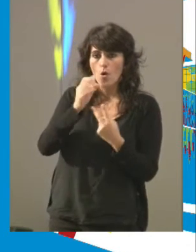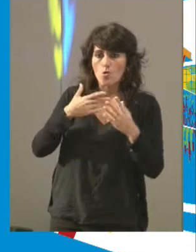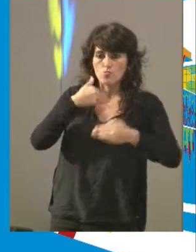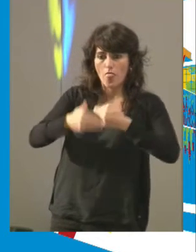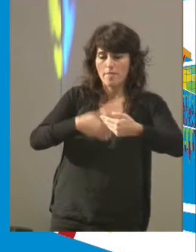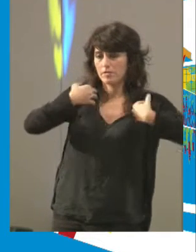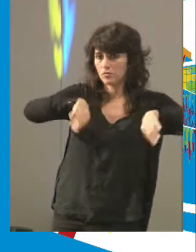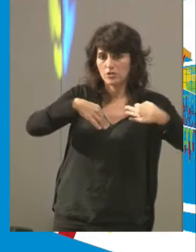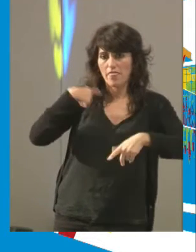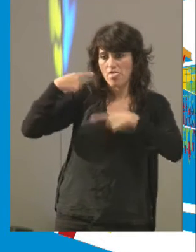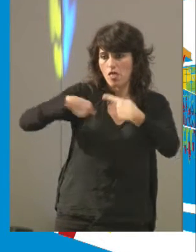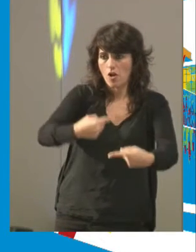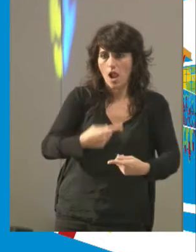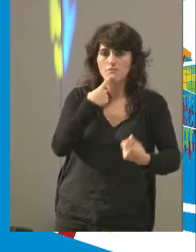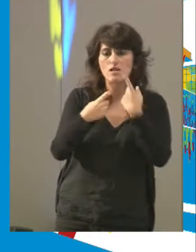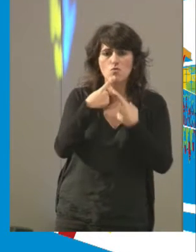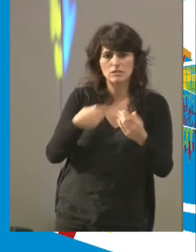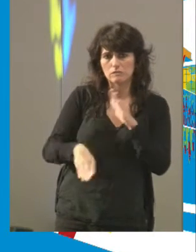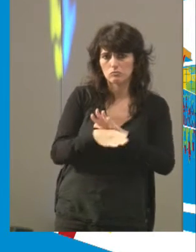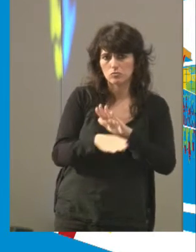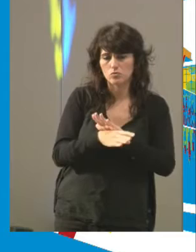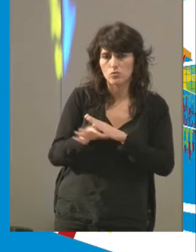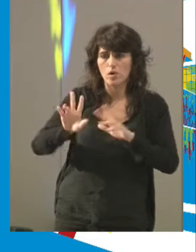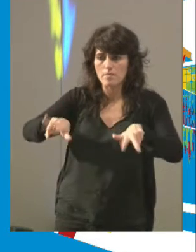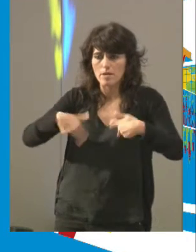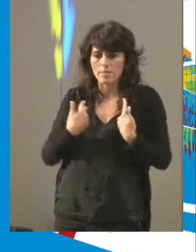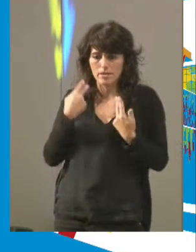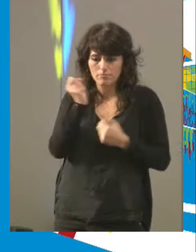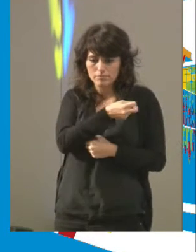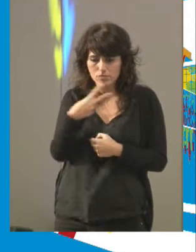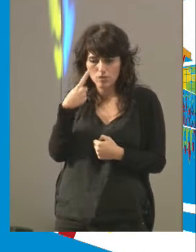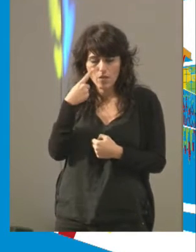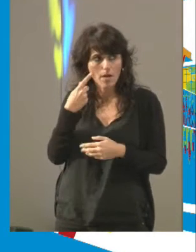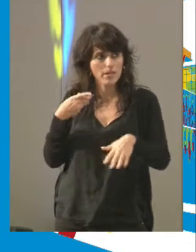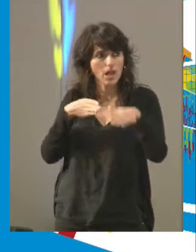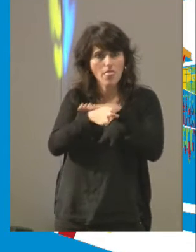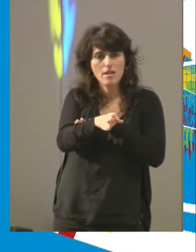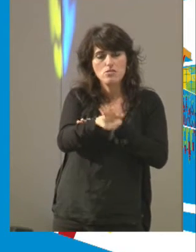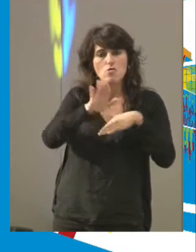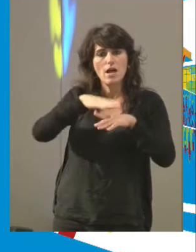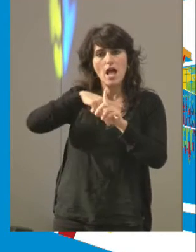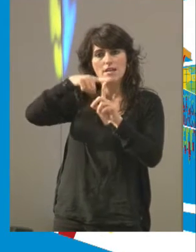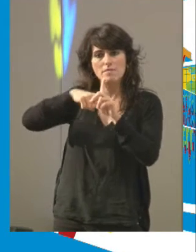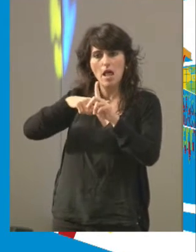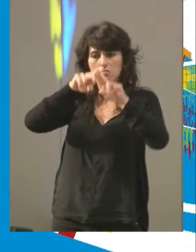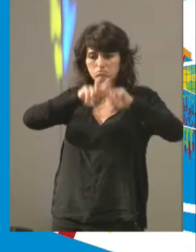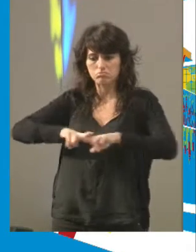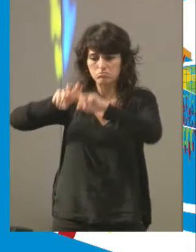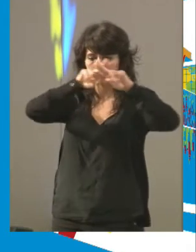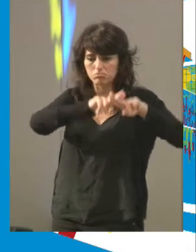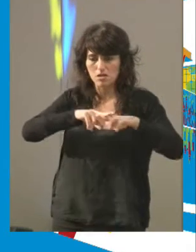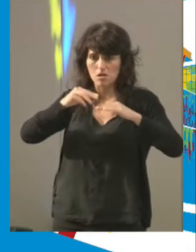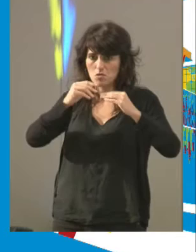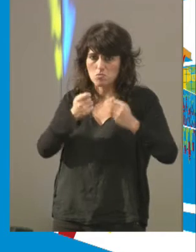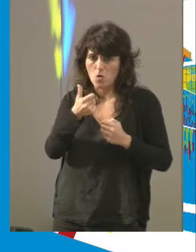procedimiento tradicional basado en encuestas, que nos permitiría haber tenido acceso pues, a un nivel de muestreo muy reducido, estamos